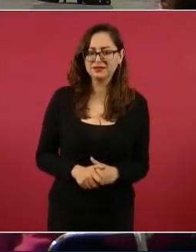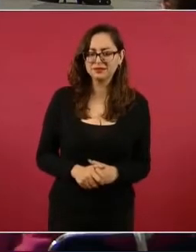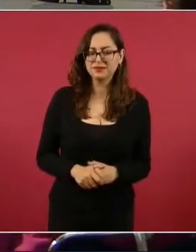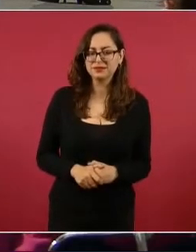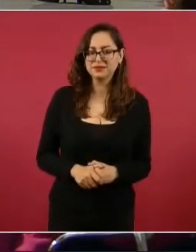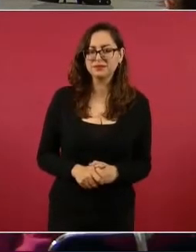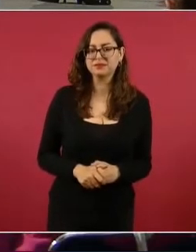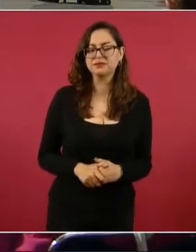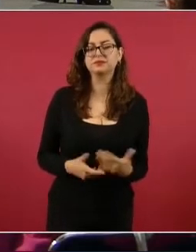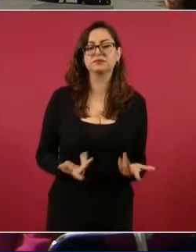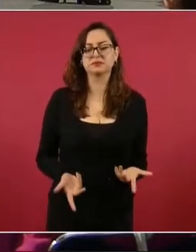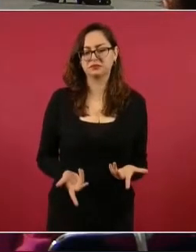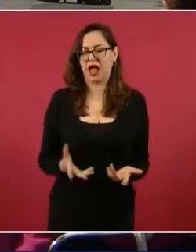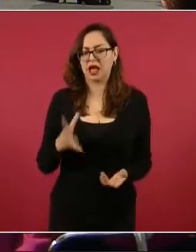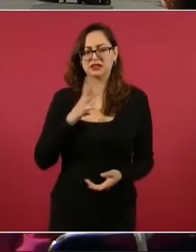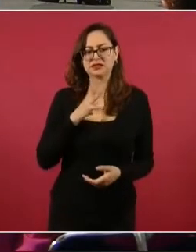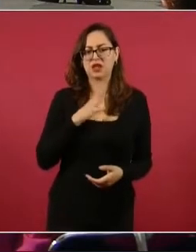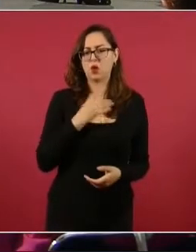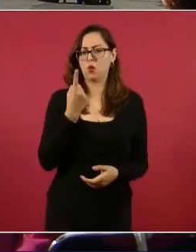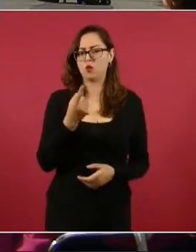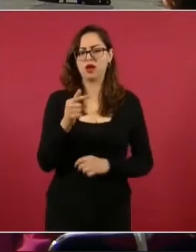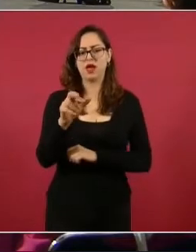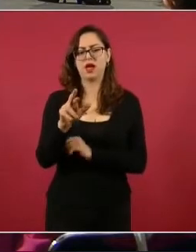la revista Forbes.